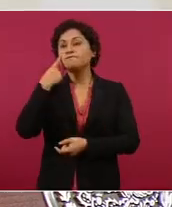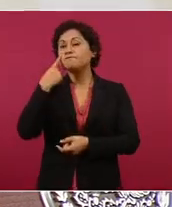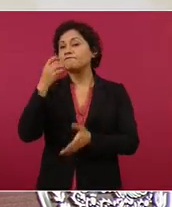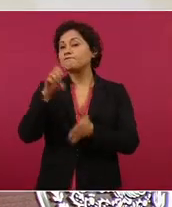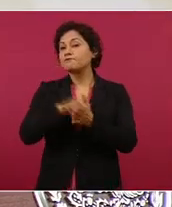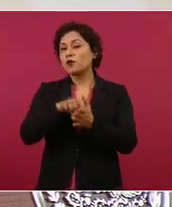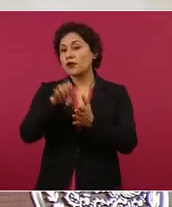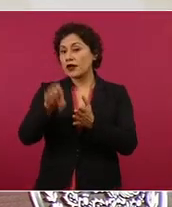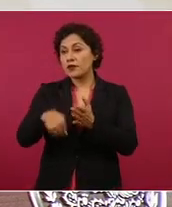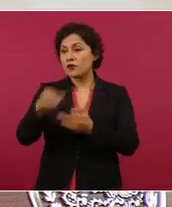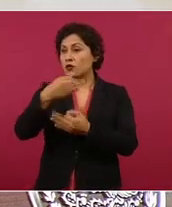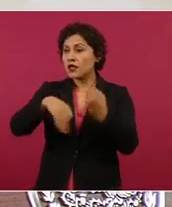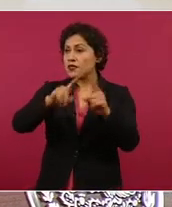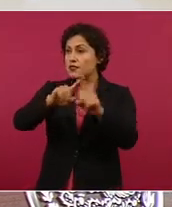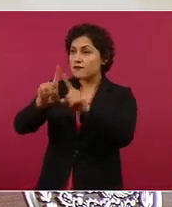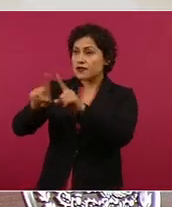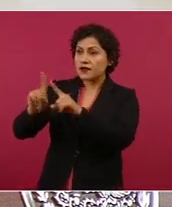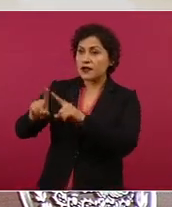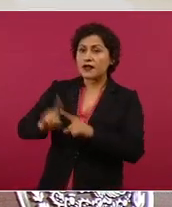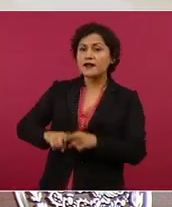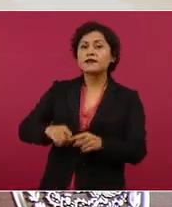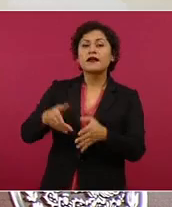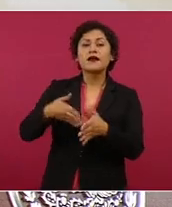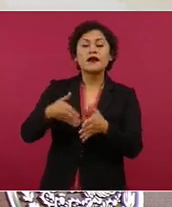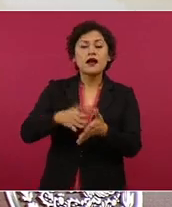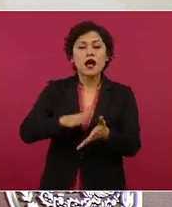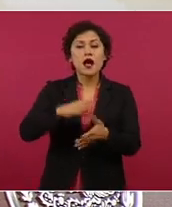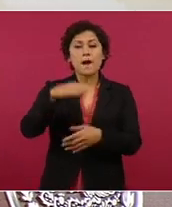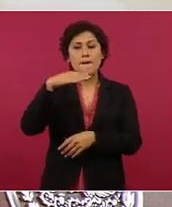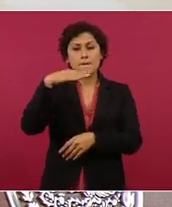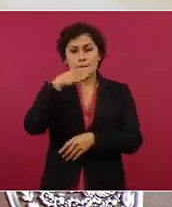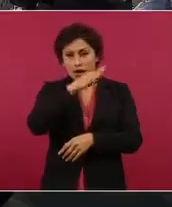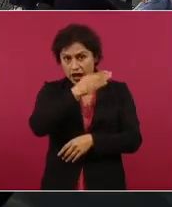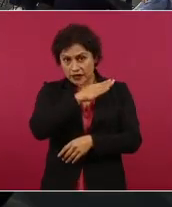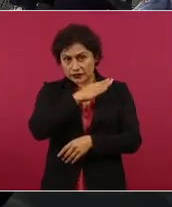que se hace con maíz y se consume de manera directa,